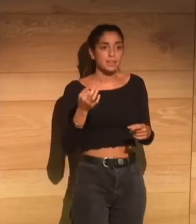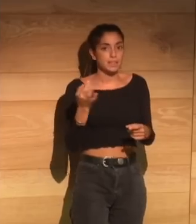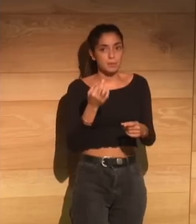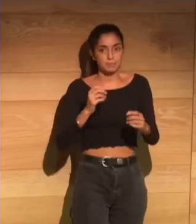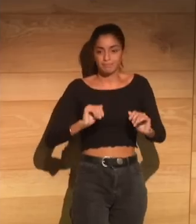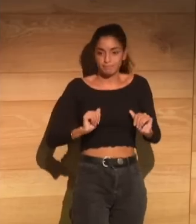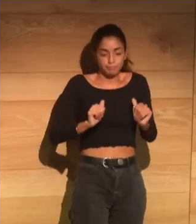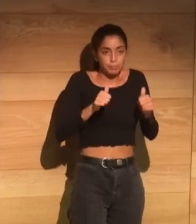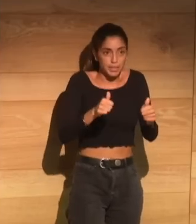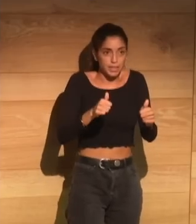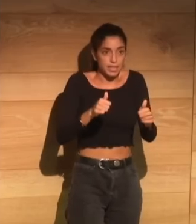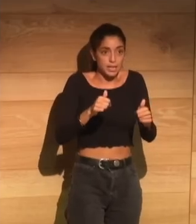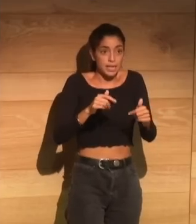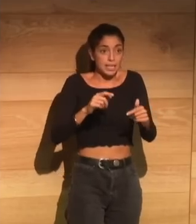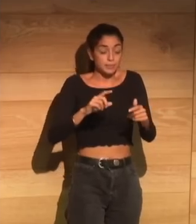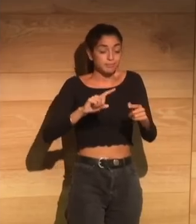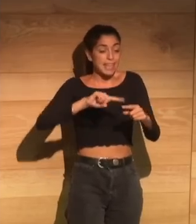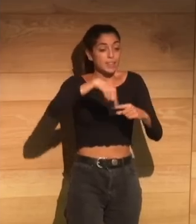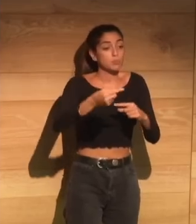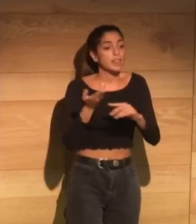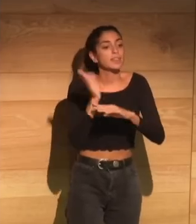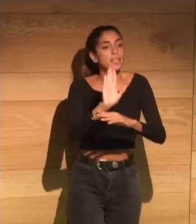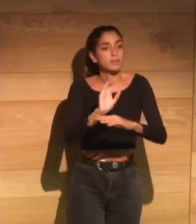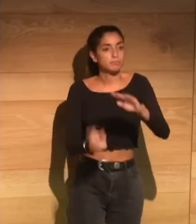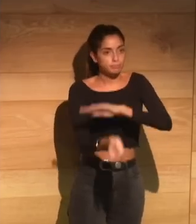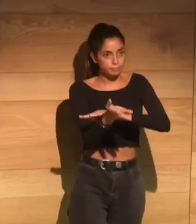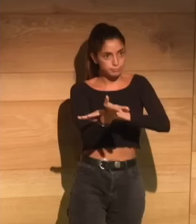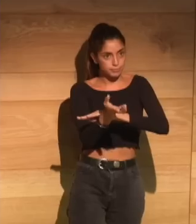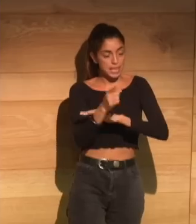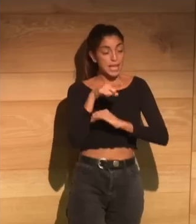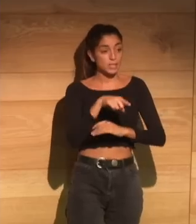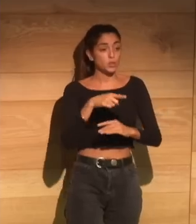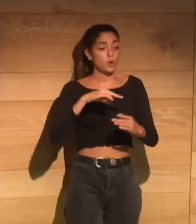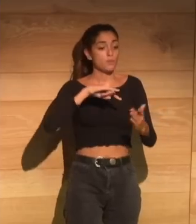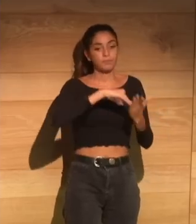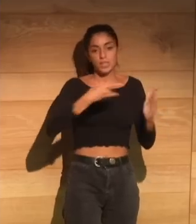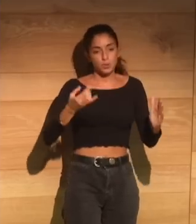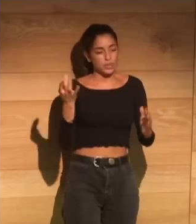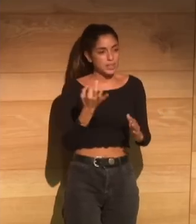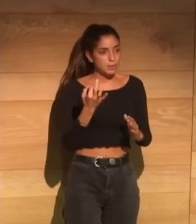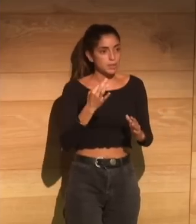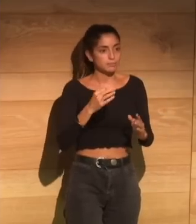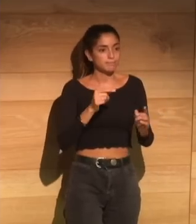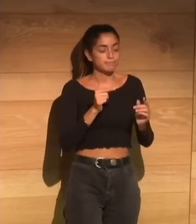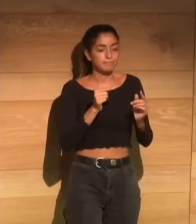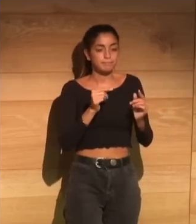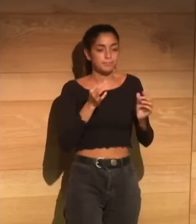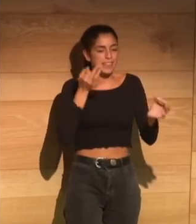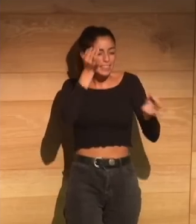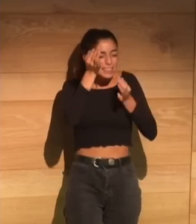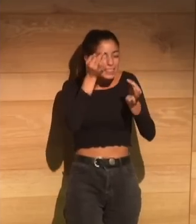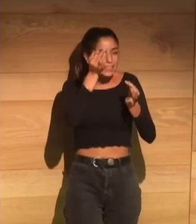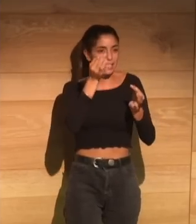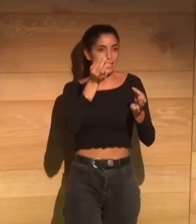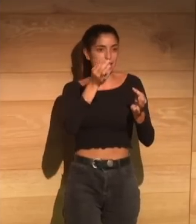precursores, nos llevan al cine, que no solamente es un arte expresivo, sino que exige una tecnología muy precisa que lo haga posible.